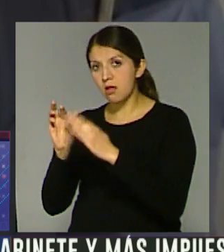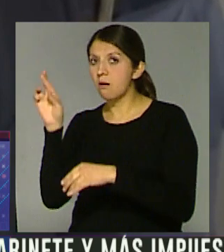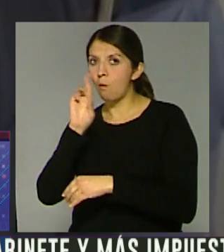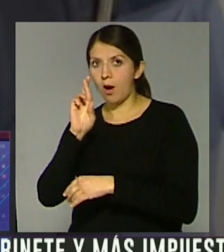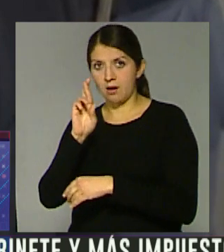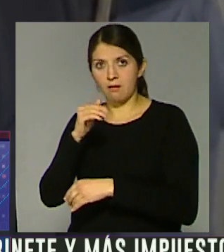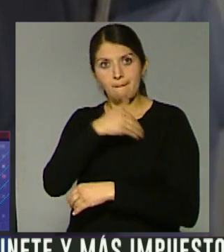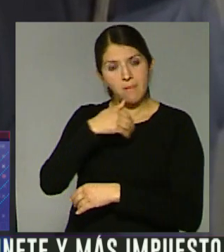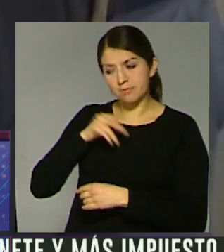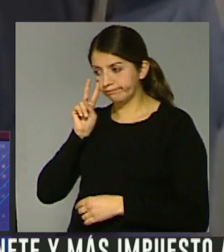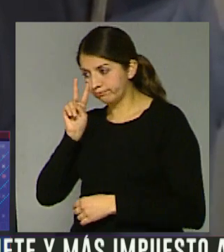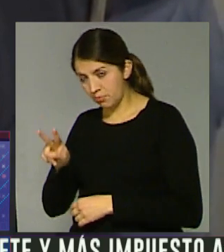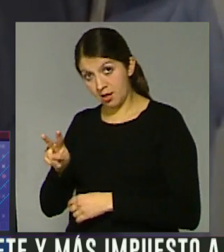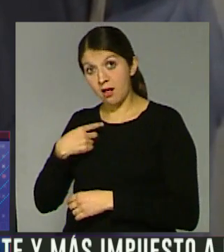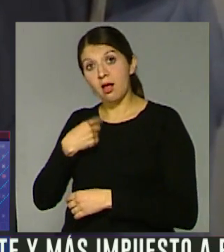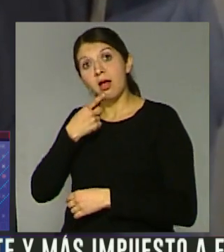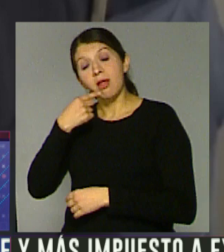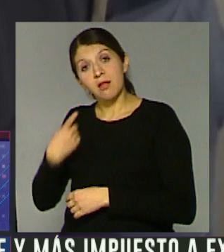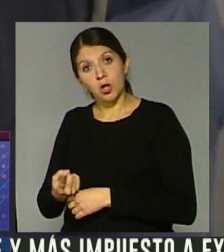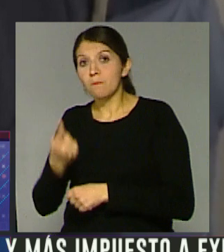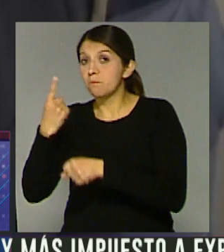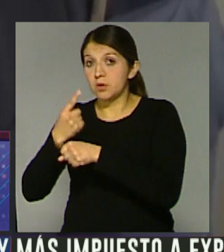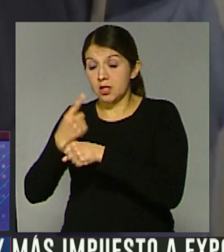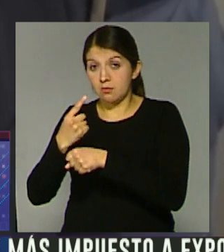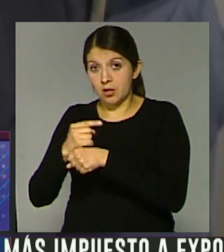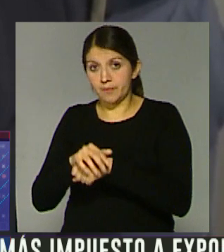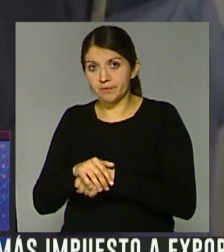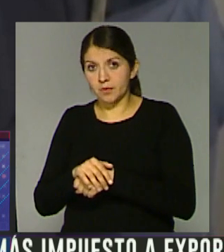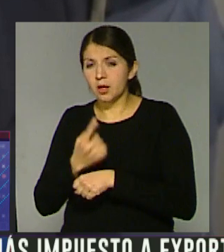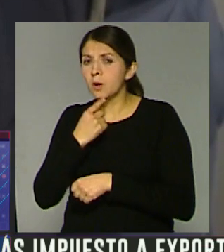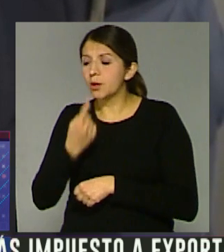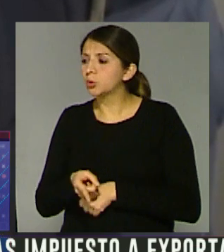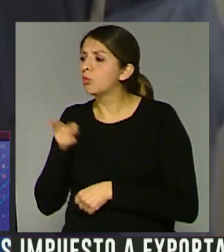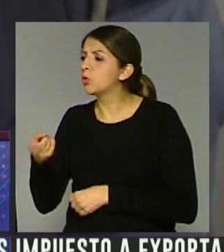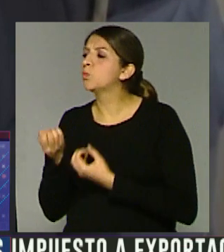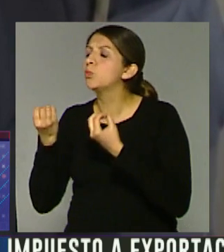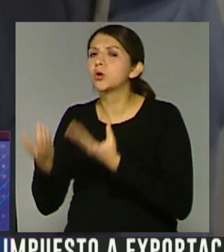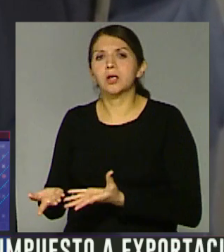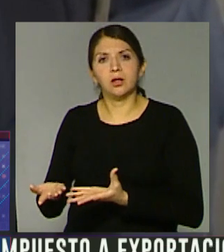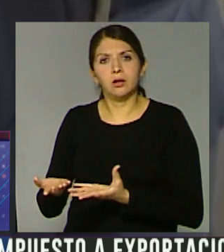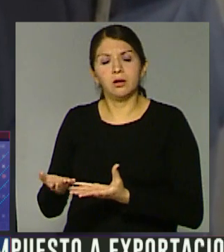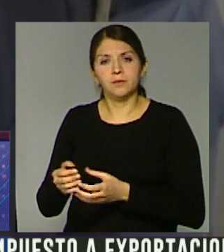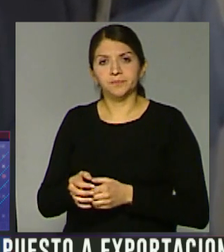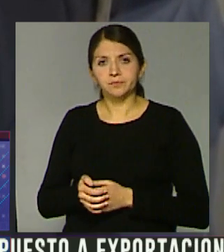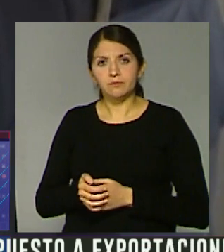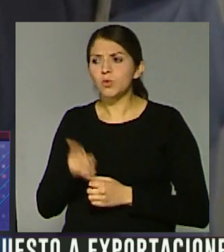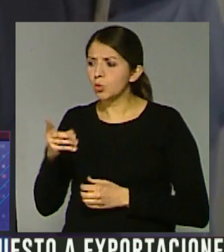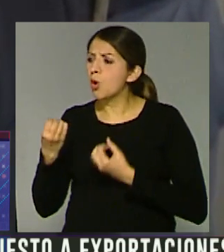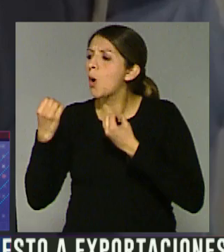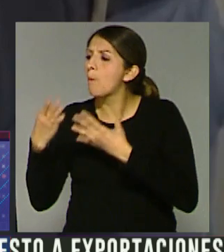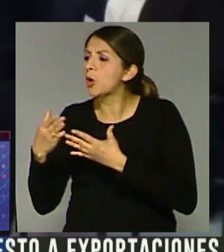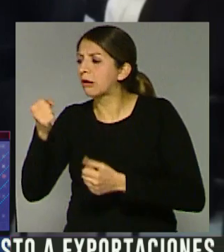Sí. Manifestándole, primero y principal, un interrogante, el por qué había